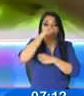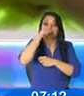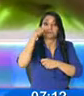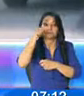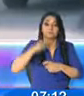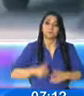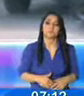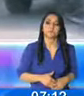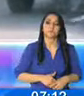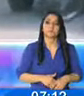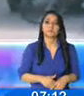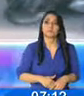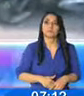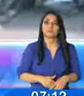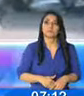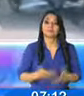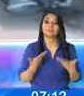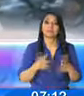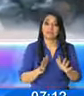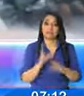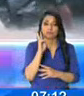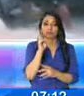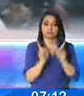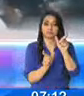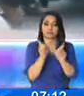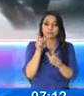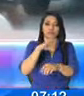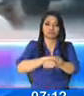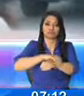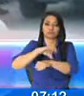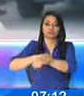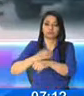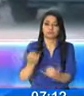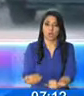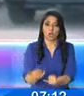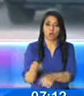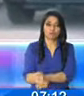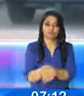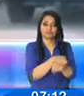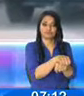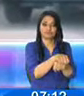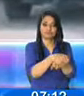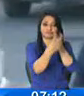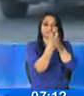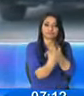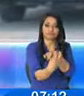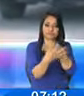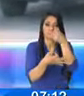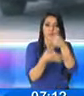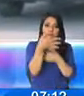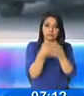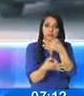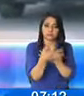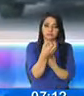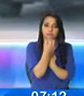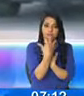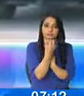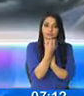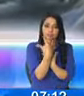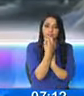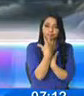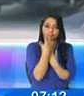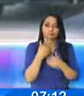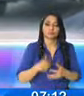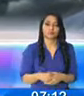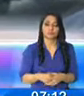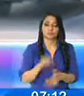droga se ha procedido la prensión de dos ciudadanos y van a ser sujetos a una audiencia de flagrancia para formularle los cargos